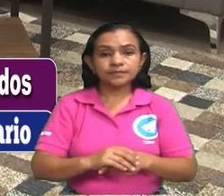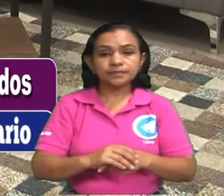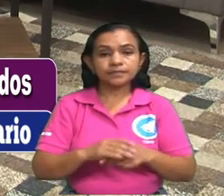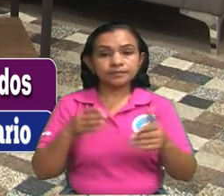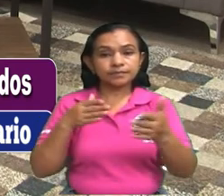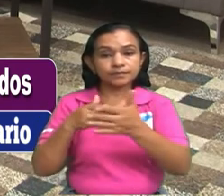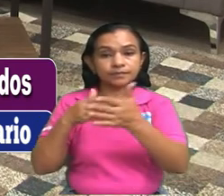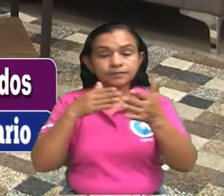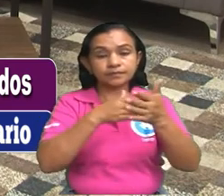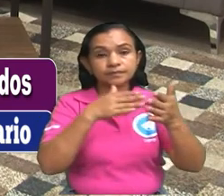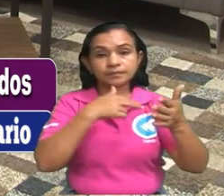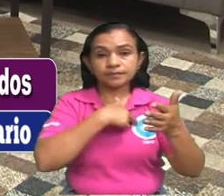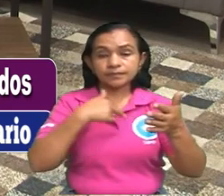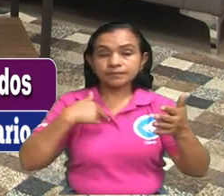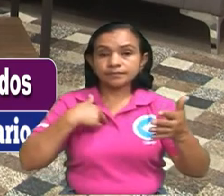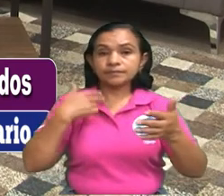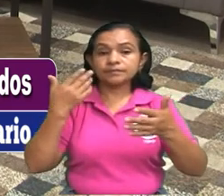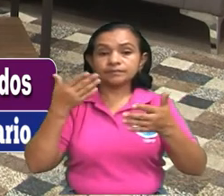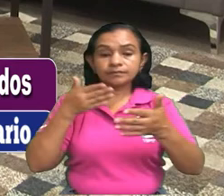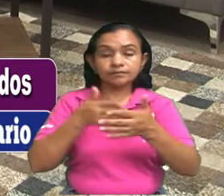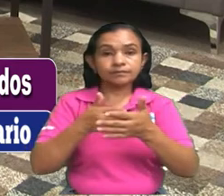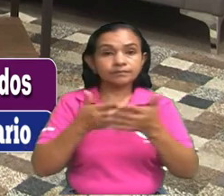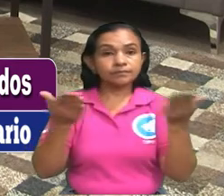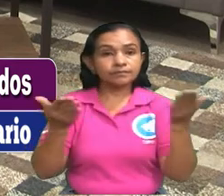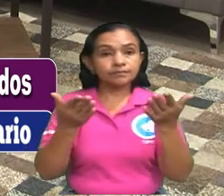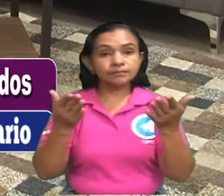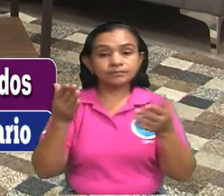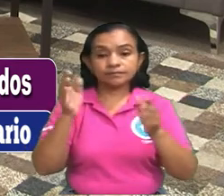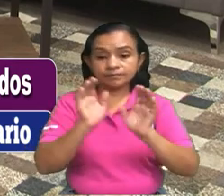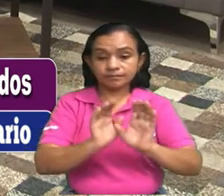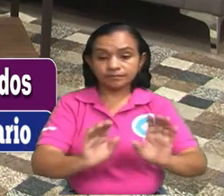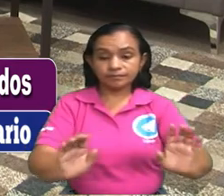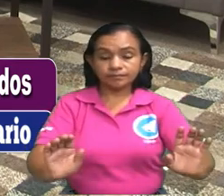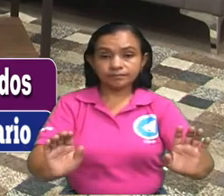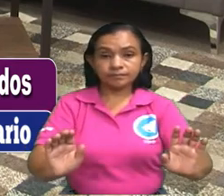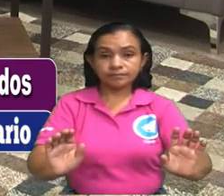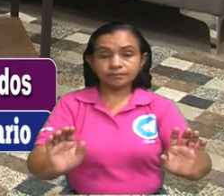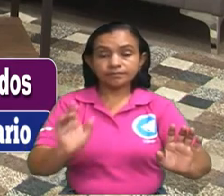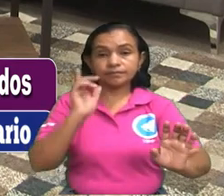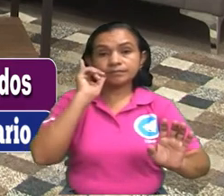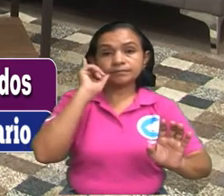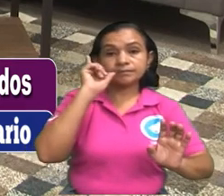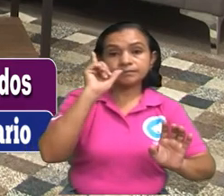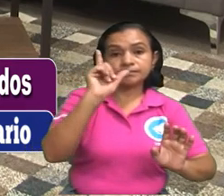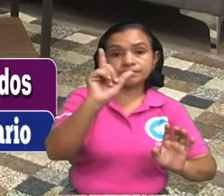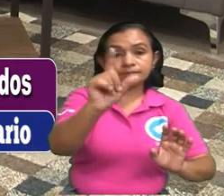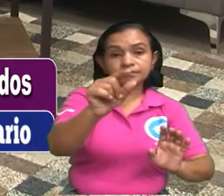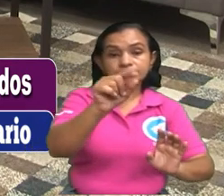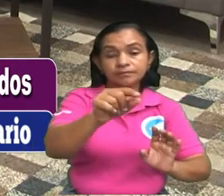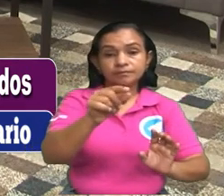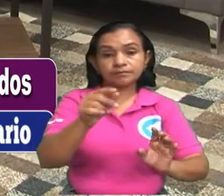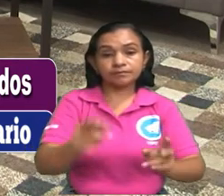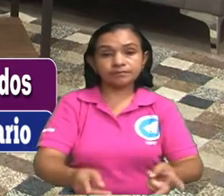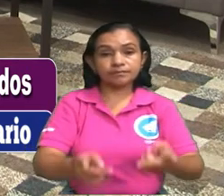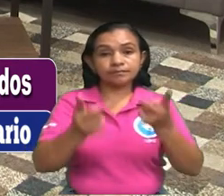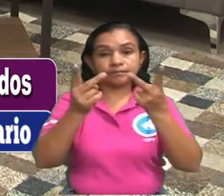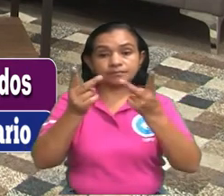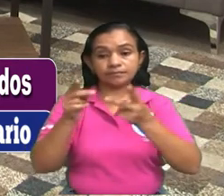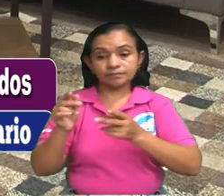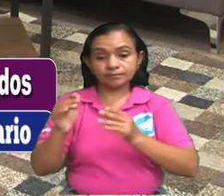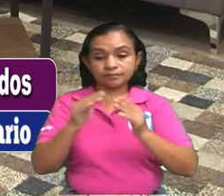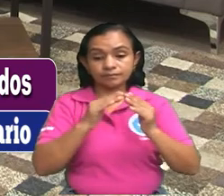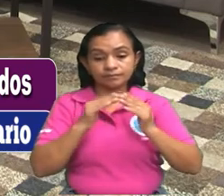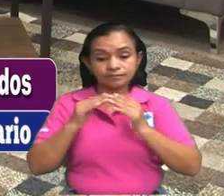Eliminando esos indicadores de que un niño que nace en una zona rural tenga menor expectativa de vida que un niño